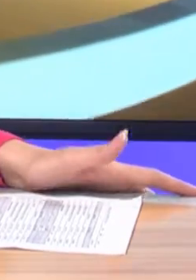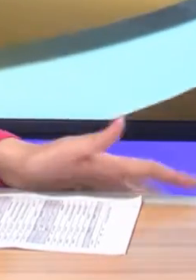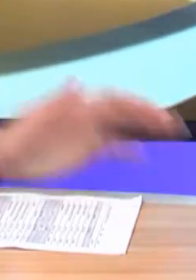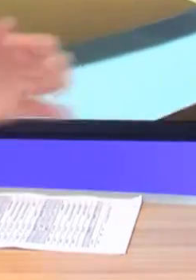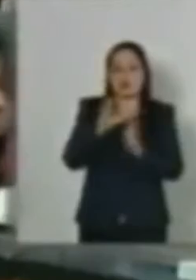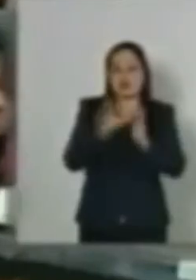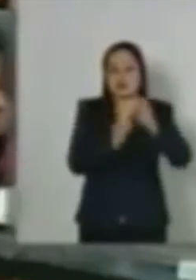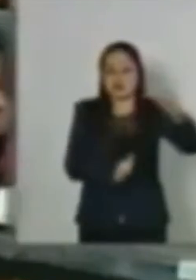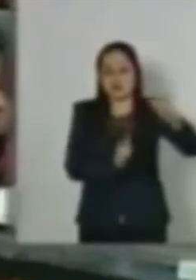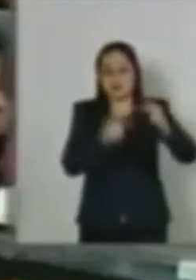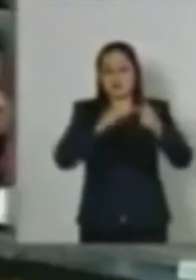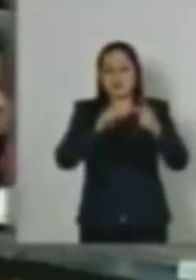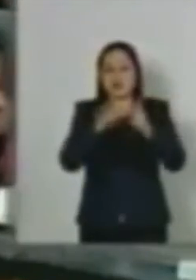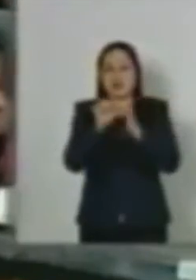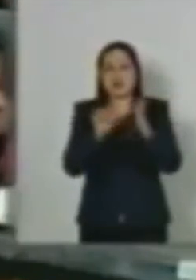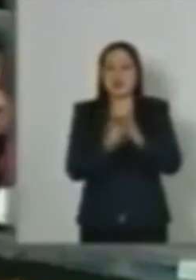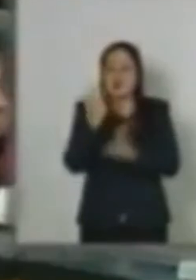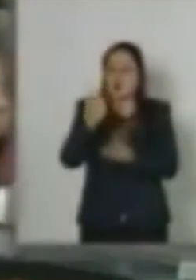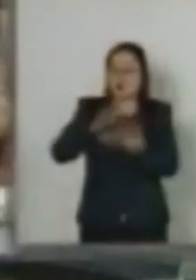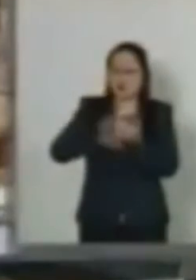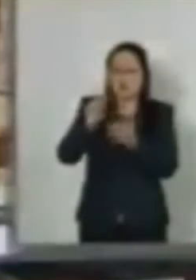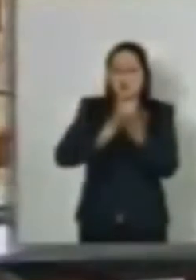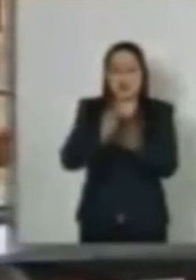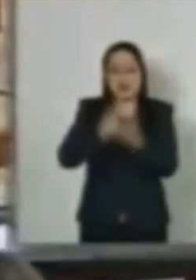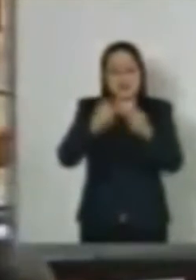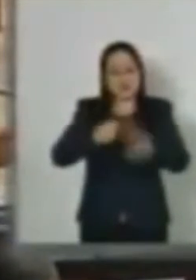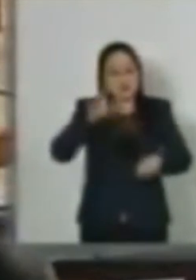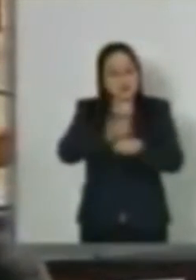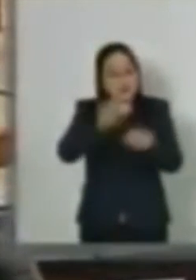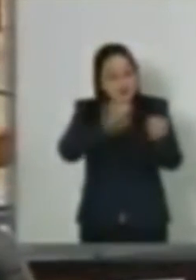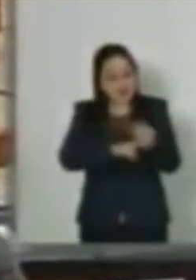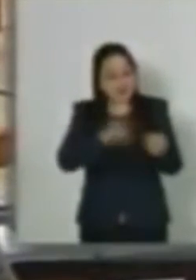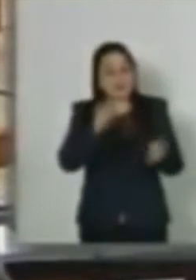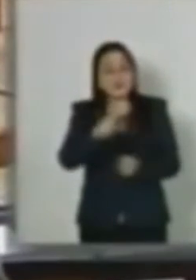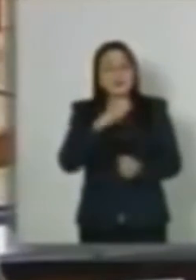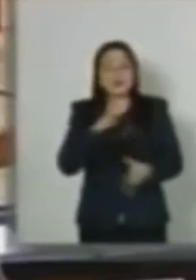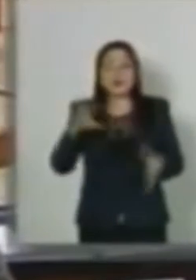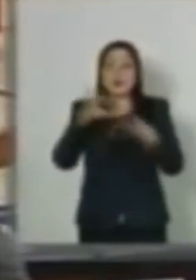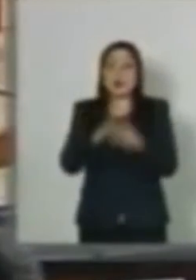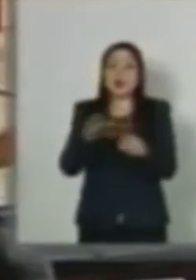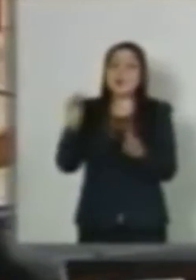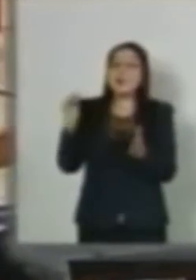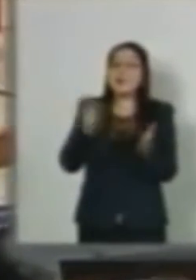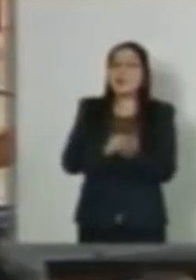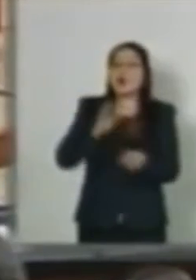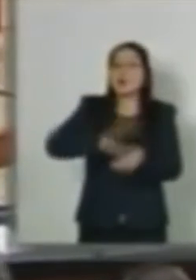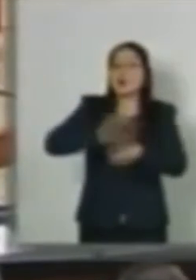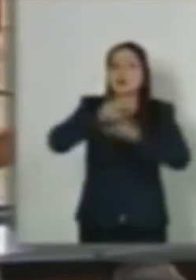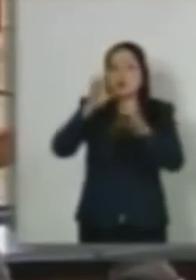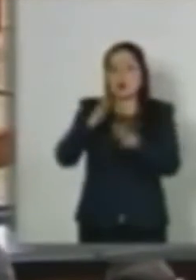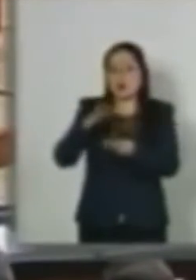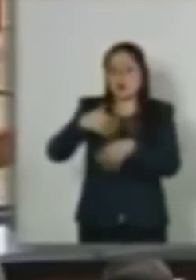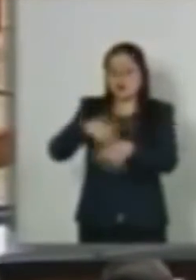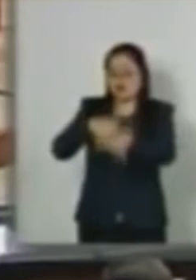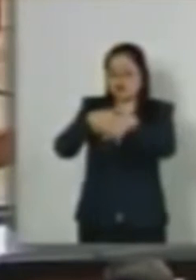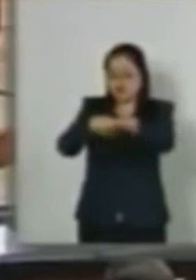ya organismos internacionales, lo hemos dicho aquí en este espacio informativo, organismos